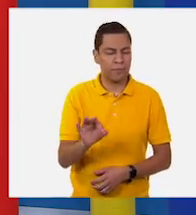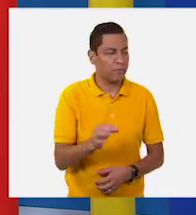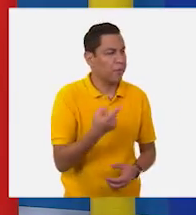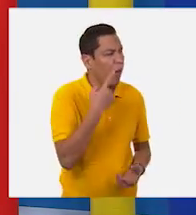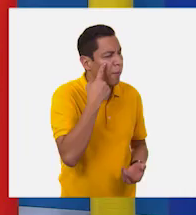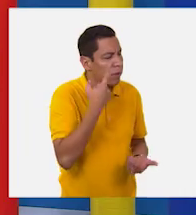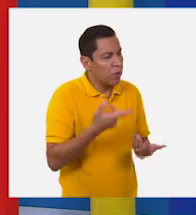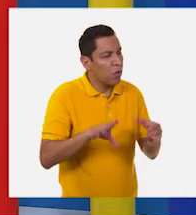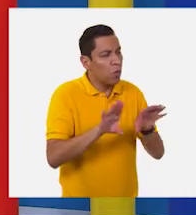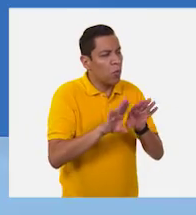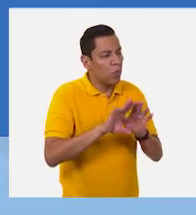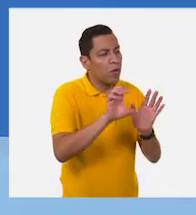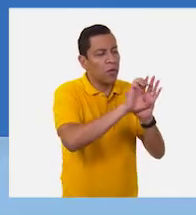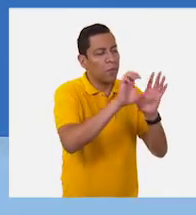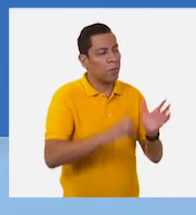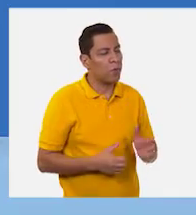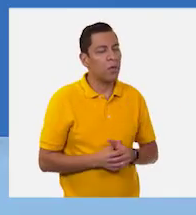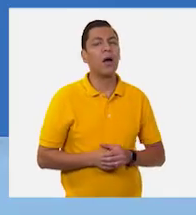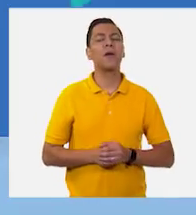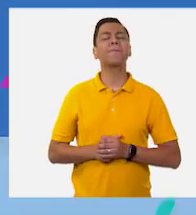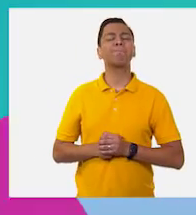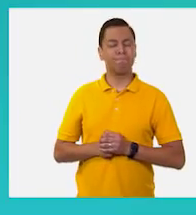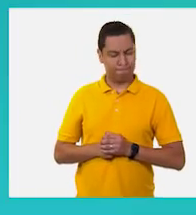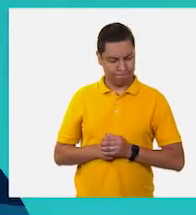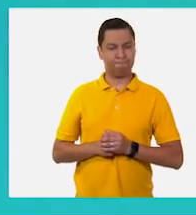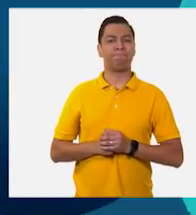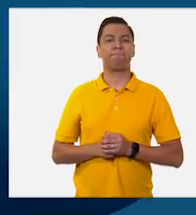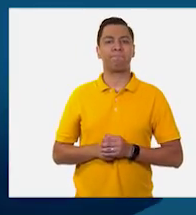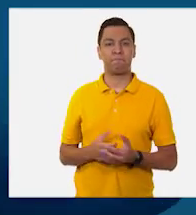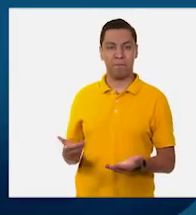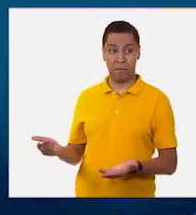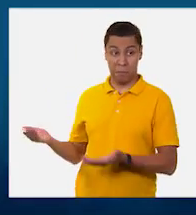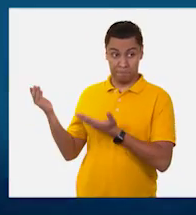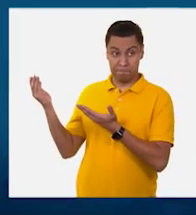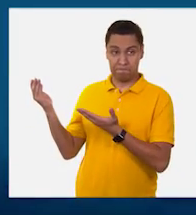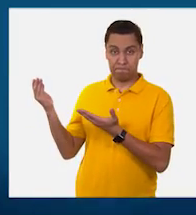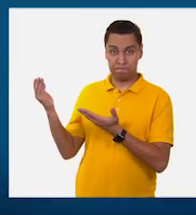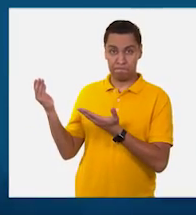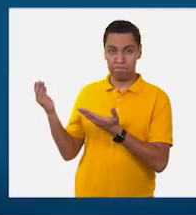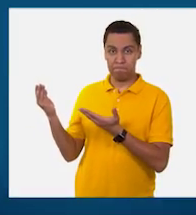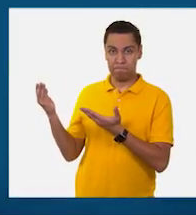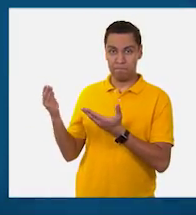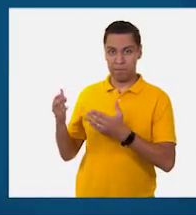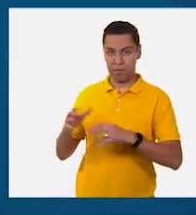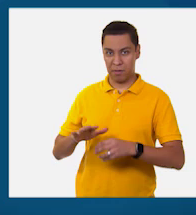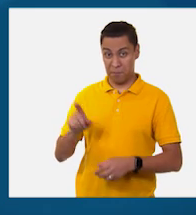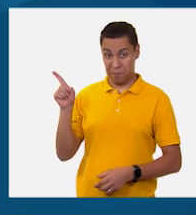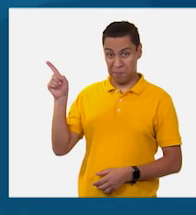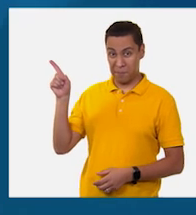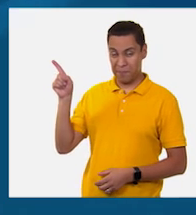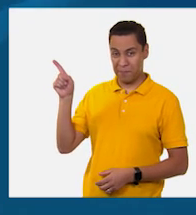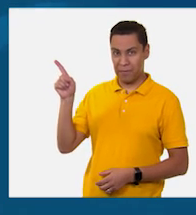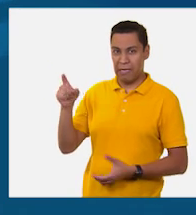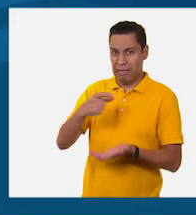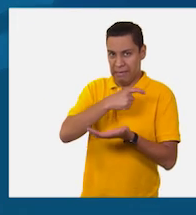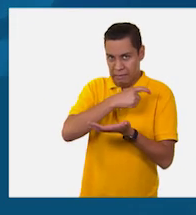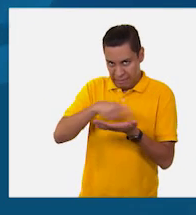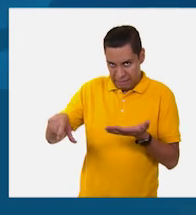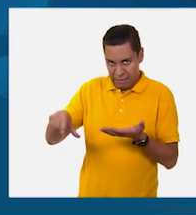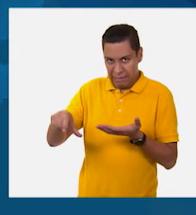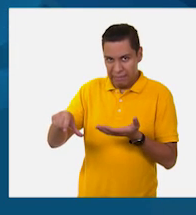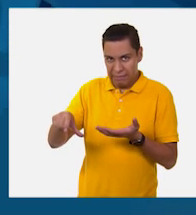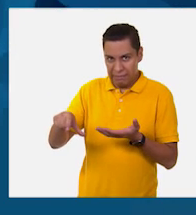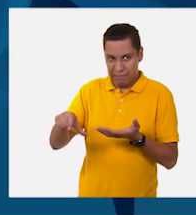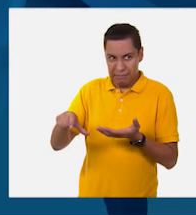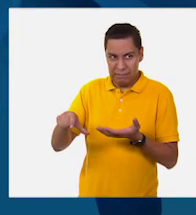ejemplo? ¡Claro que sí! Por ejemplo, vamos a suponer que mi mamá me quiere comprar un